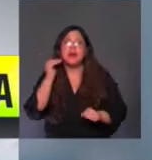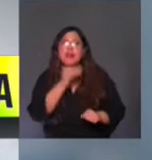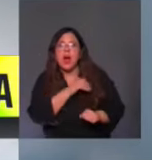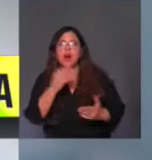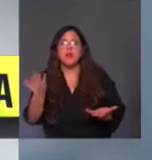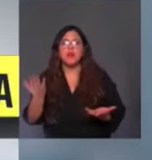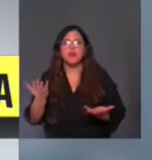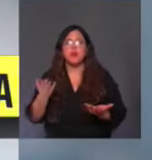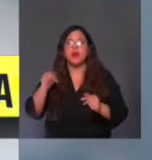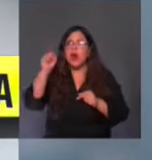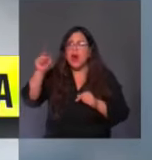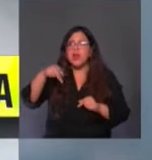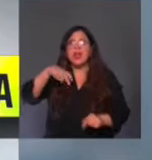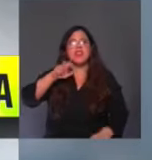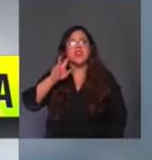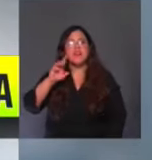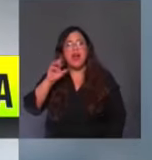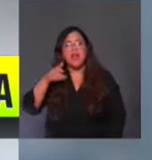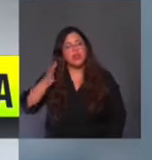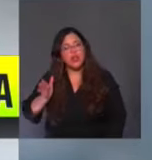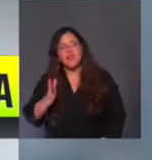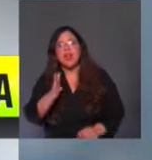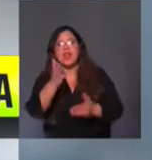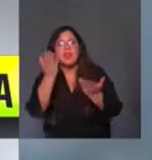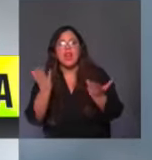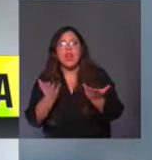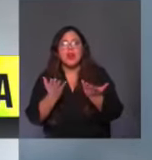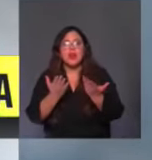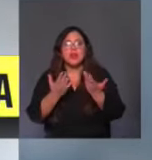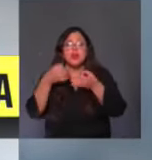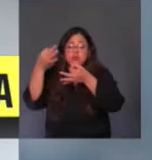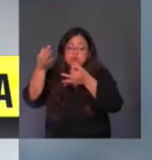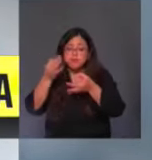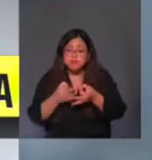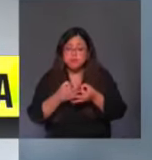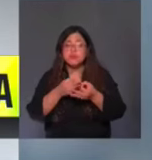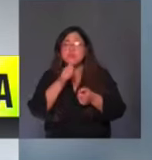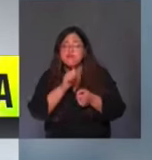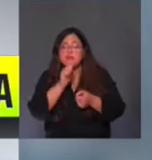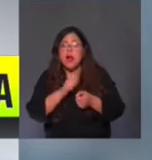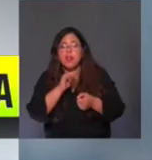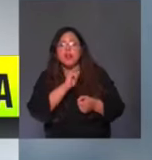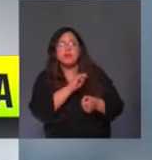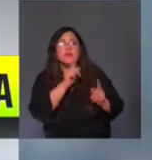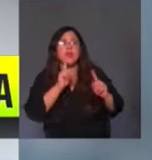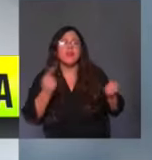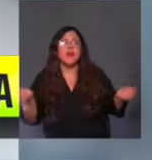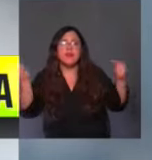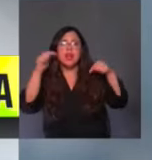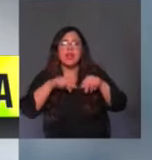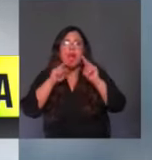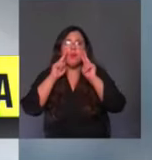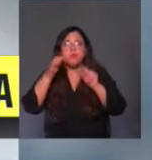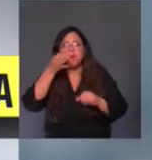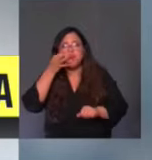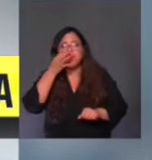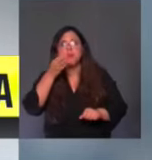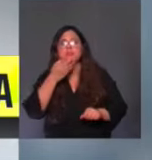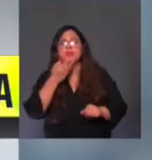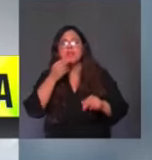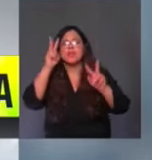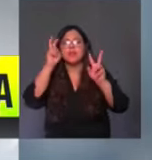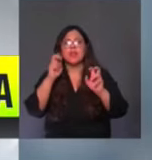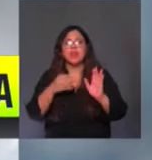siguen contando. Nevada todavía siguen contando. Contando representantes. Así es. Es verdad. Deberían venir acá a mirar, bueno, también el programa, así